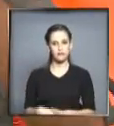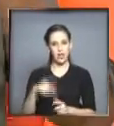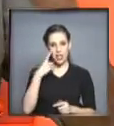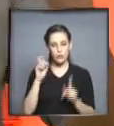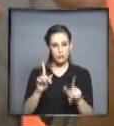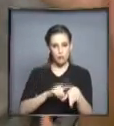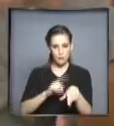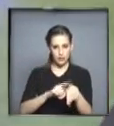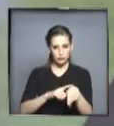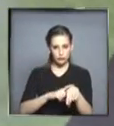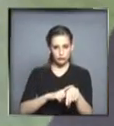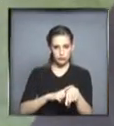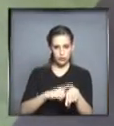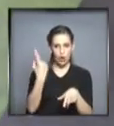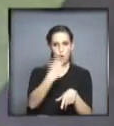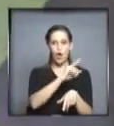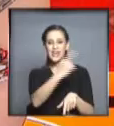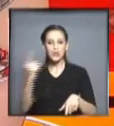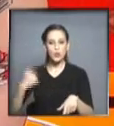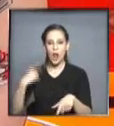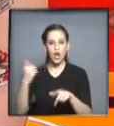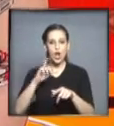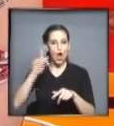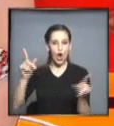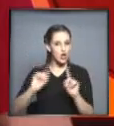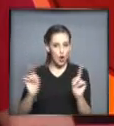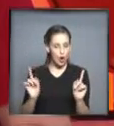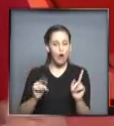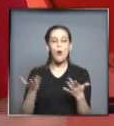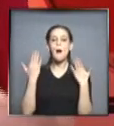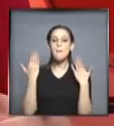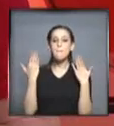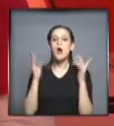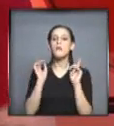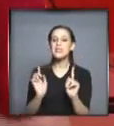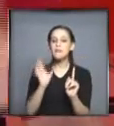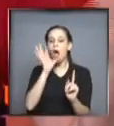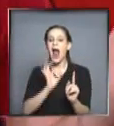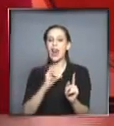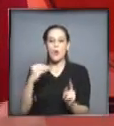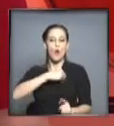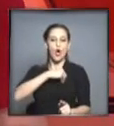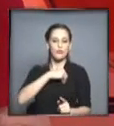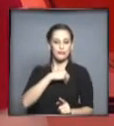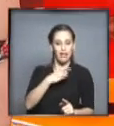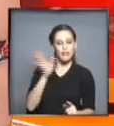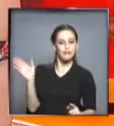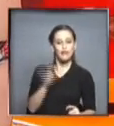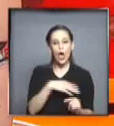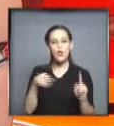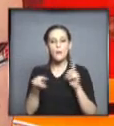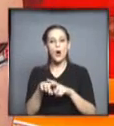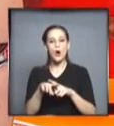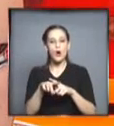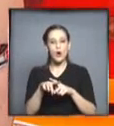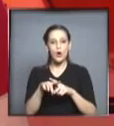momento que individualmente no se logra nada. No, voluntariamente se puede lograr, podemos hacer algo voluntariamente en todos nosotros sin el uso de la coerción.